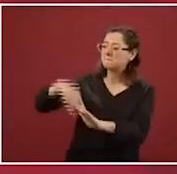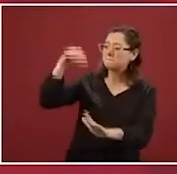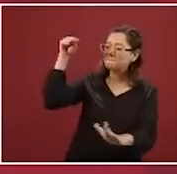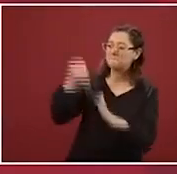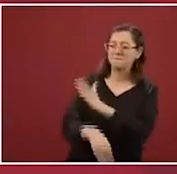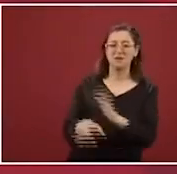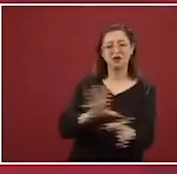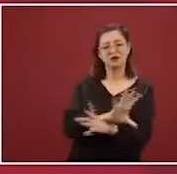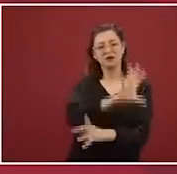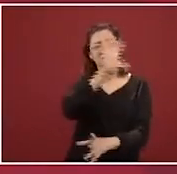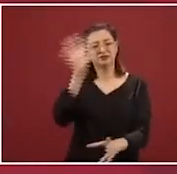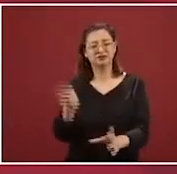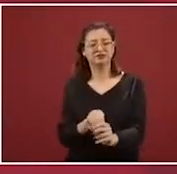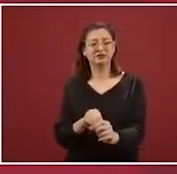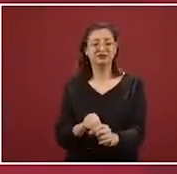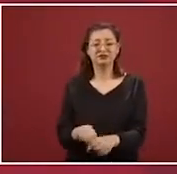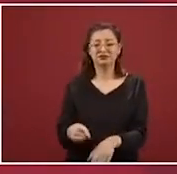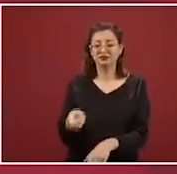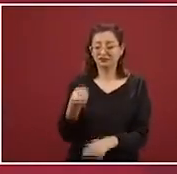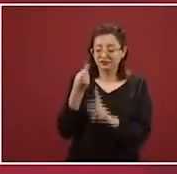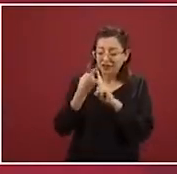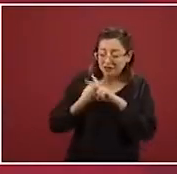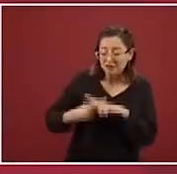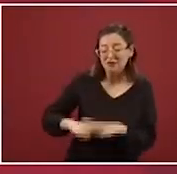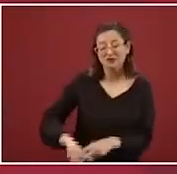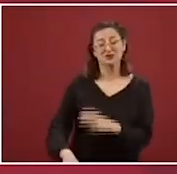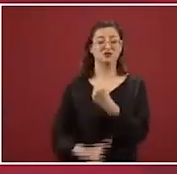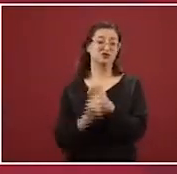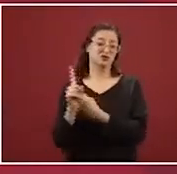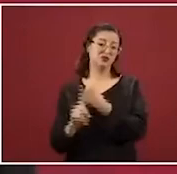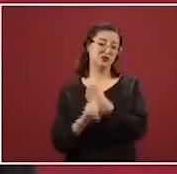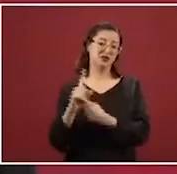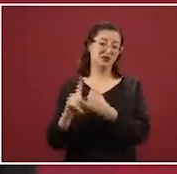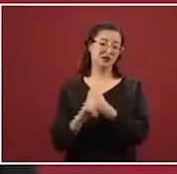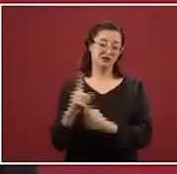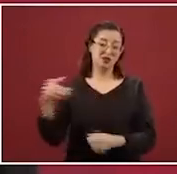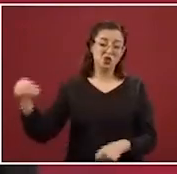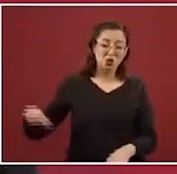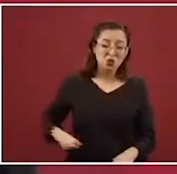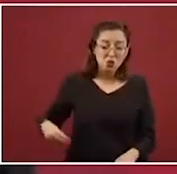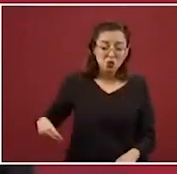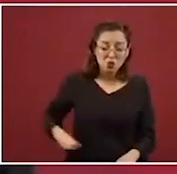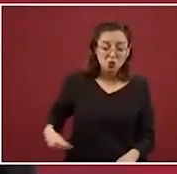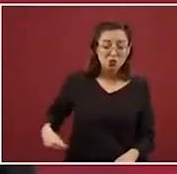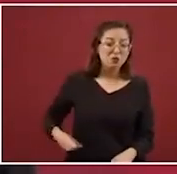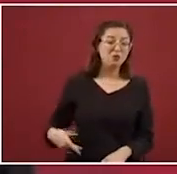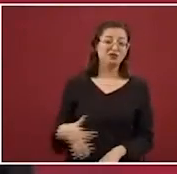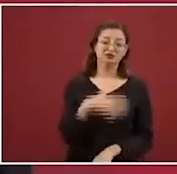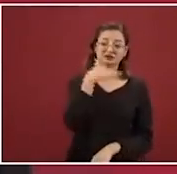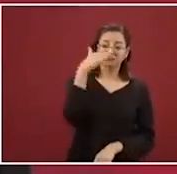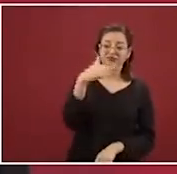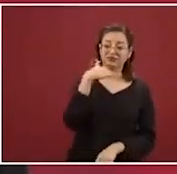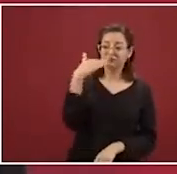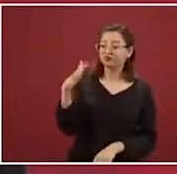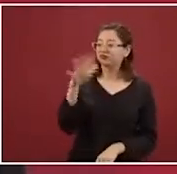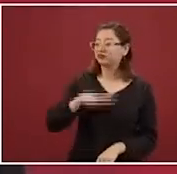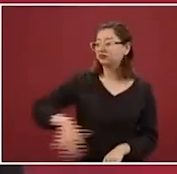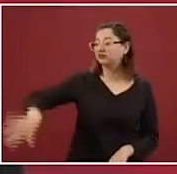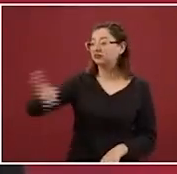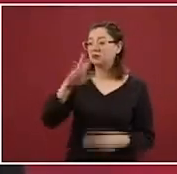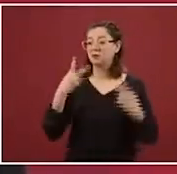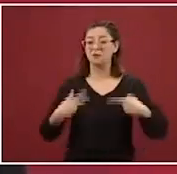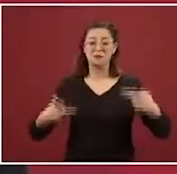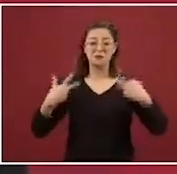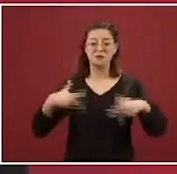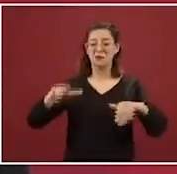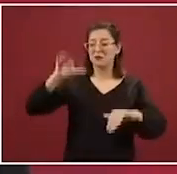Esa es la causa principal de la desigualdad social, de